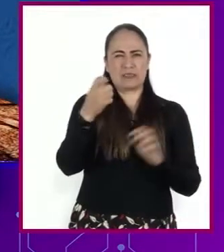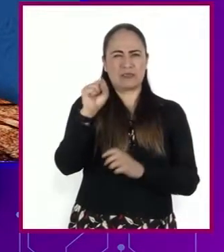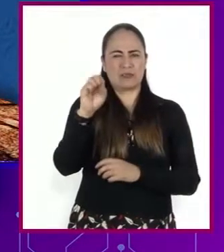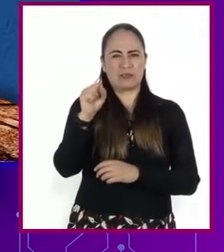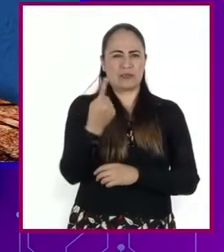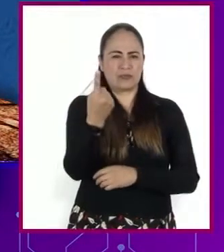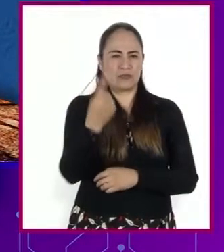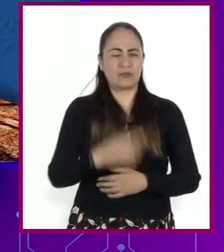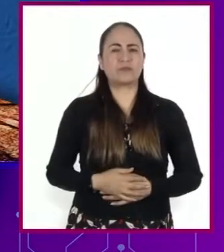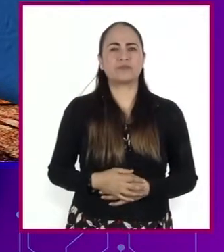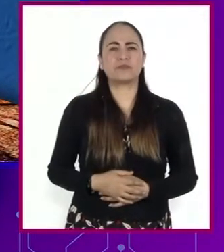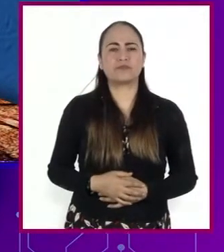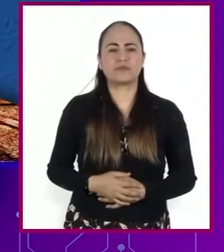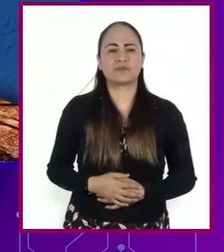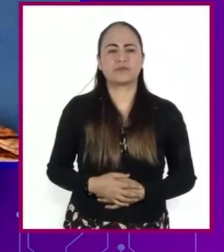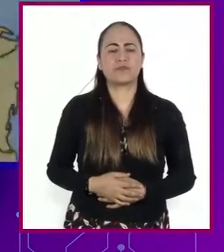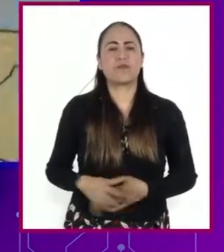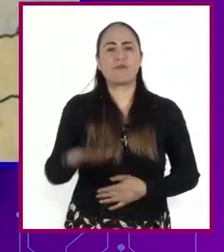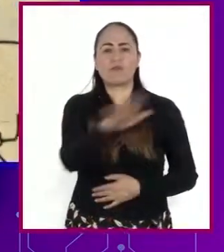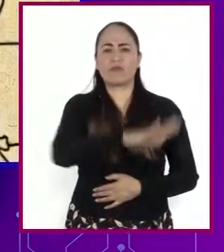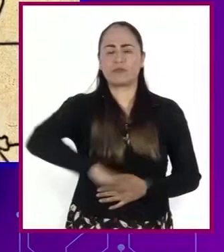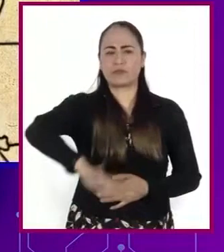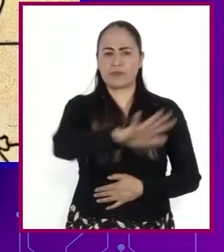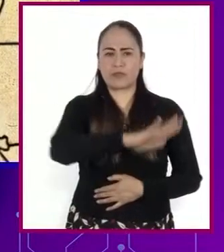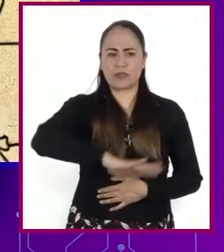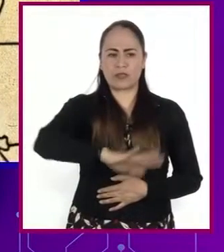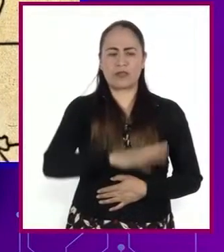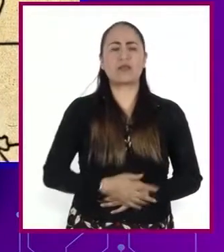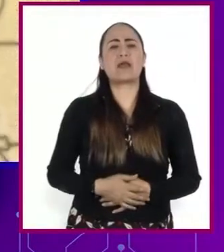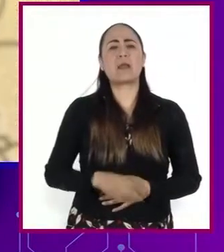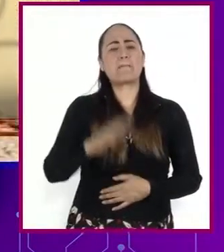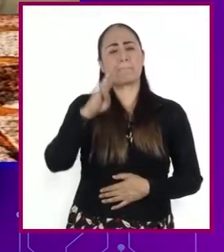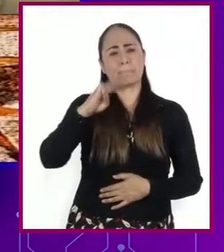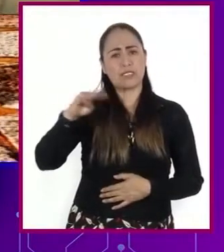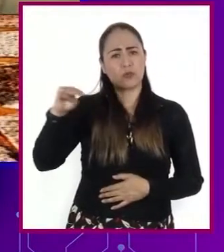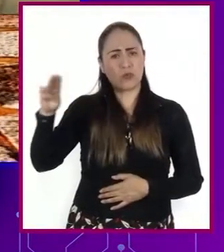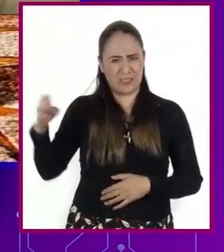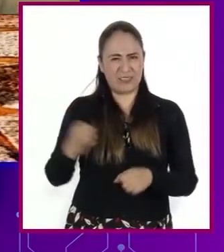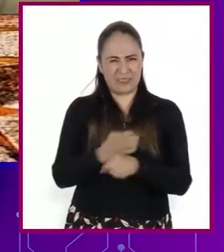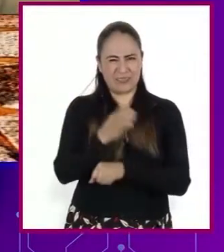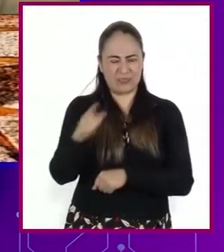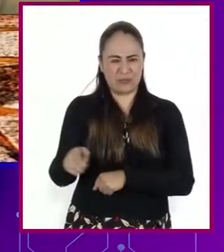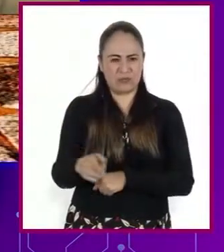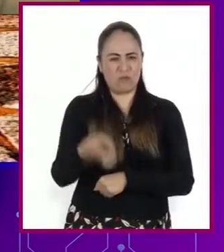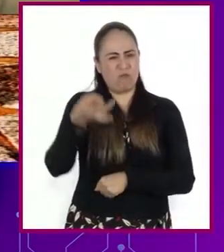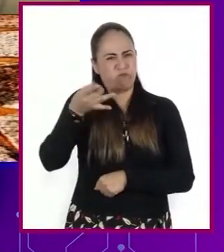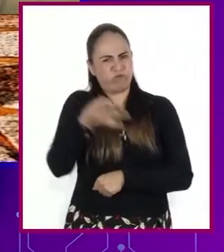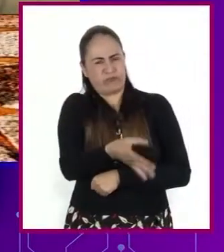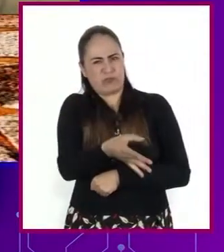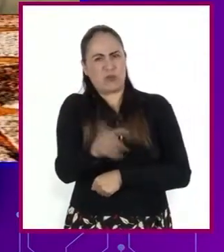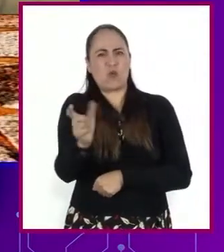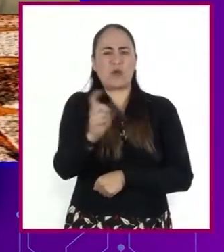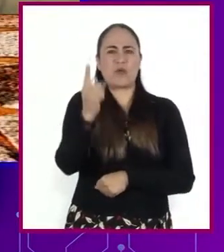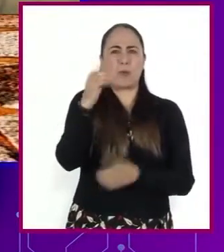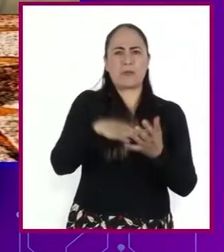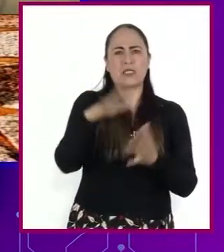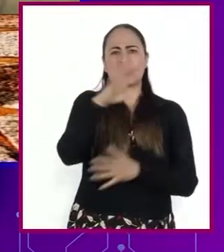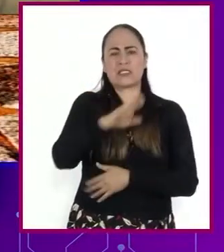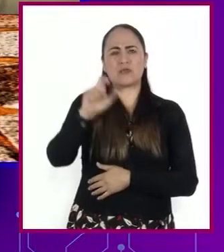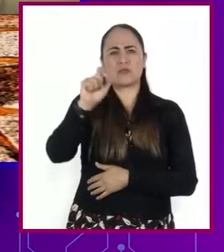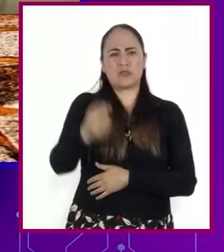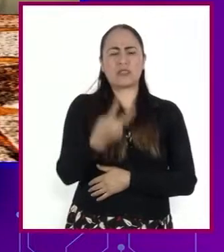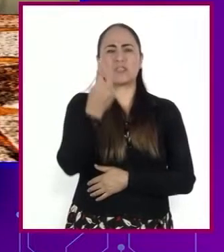de Campeche, Valladolid y Mérida. La conquista de la península de Yucatán fue difícil y en algunas zonas se prolongó